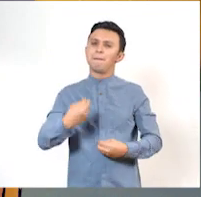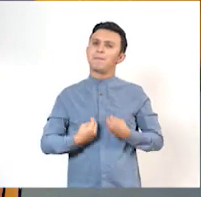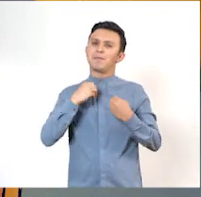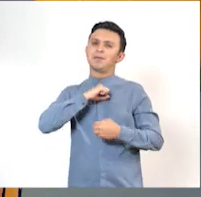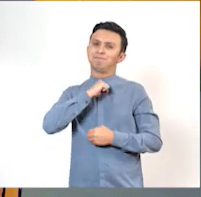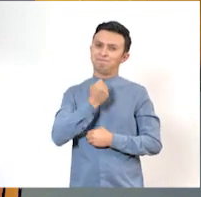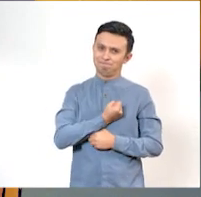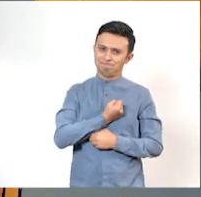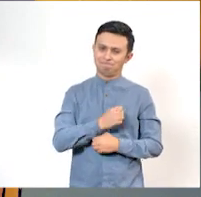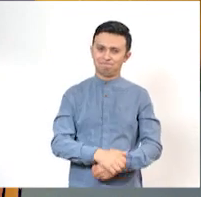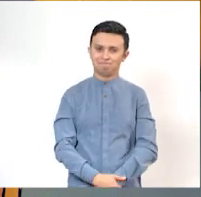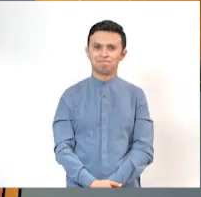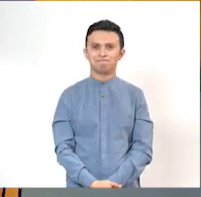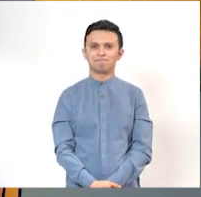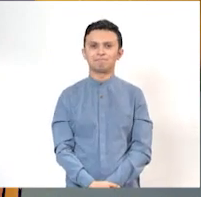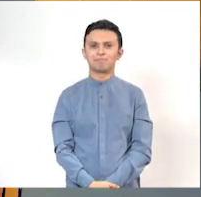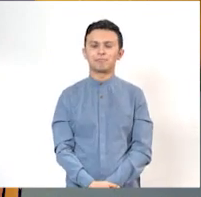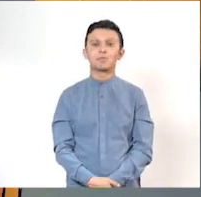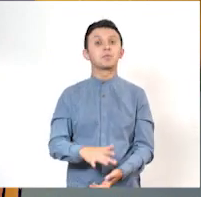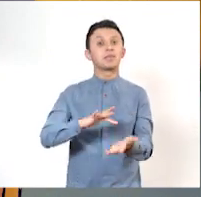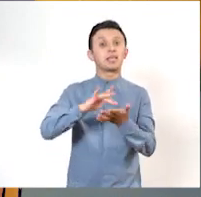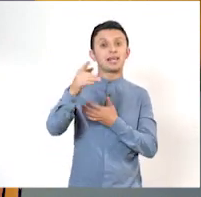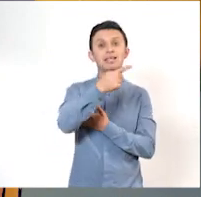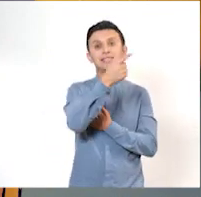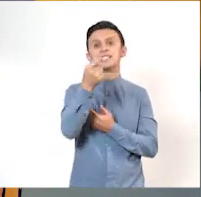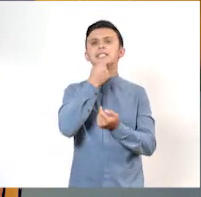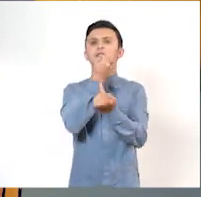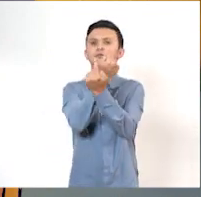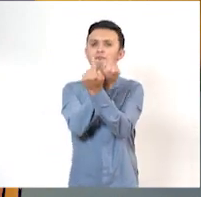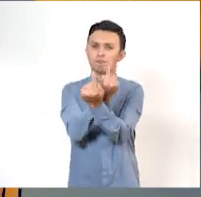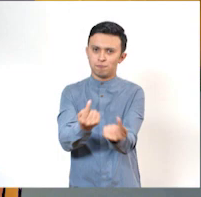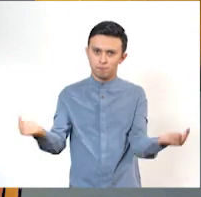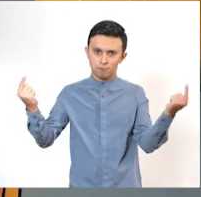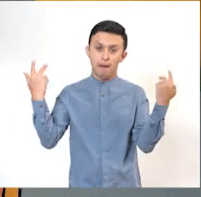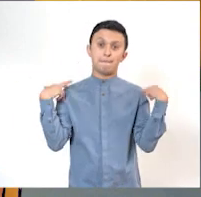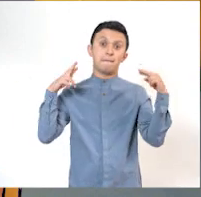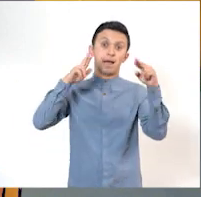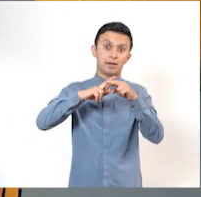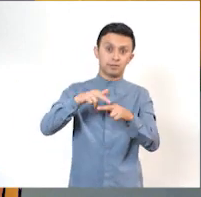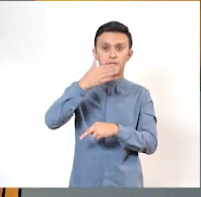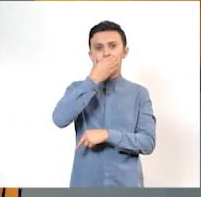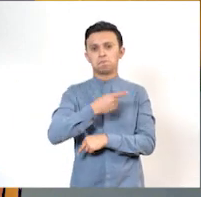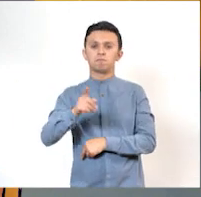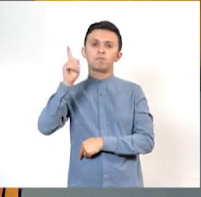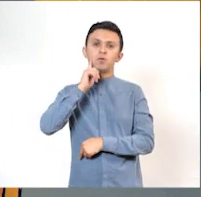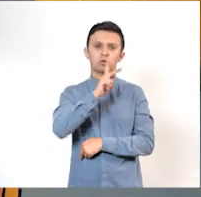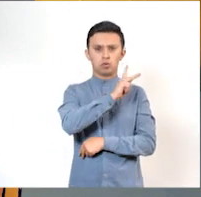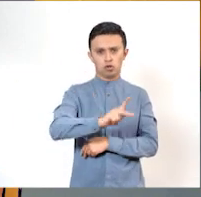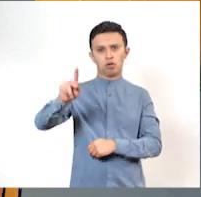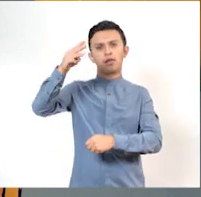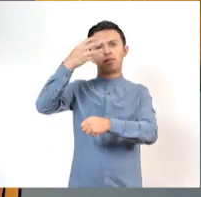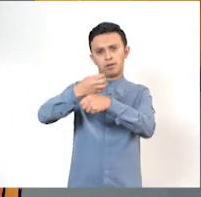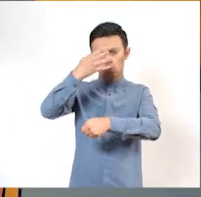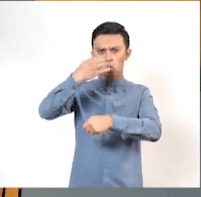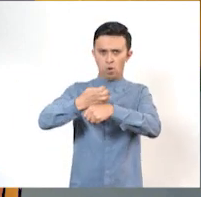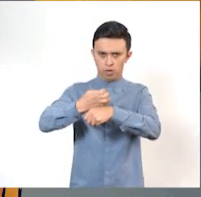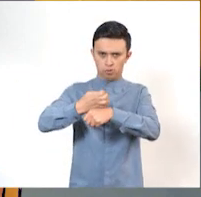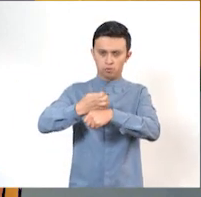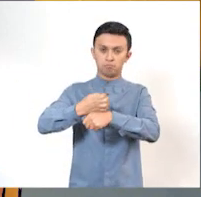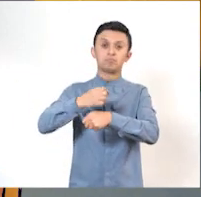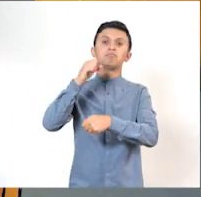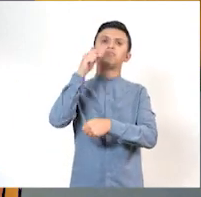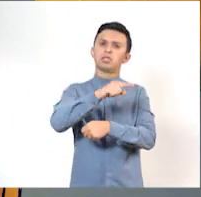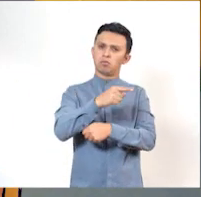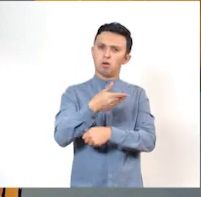y vive saludablemente. Agradecemos a las niñas, los niños, las maestras y los maestros de tercero y cuarto